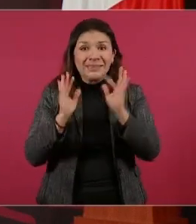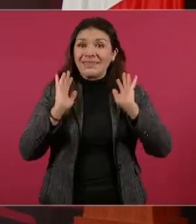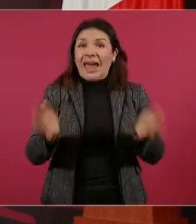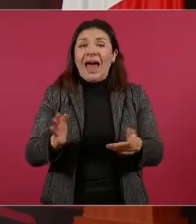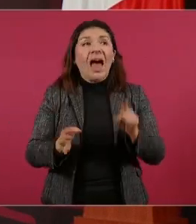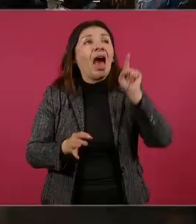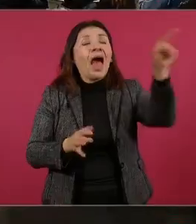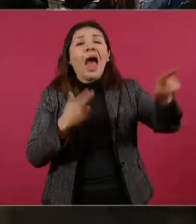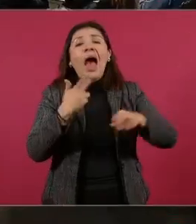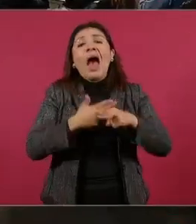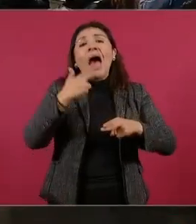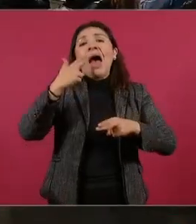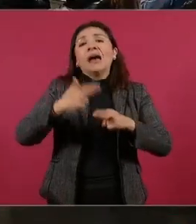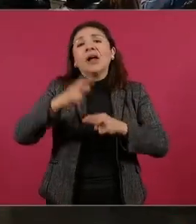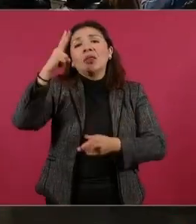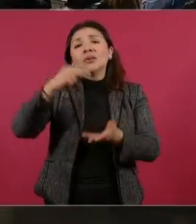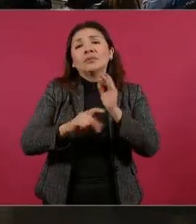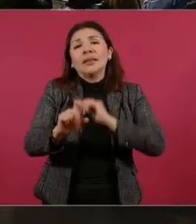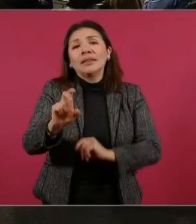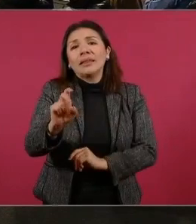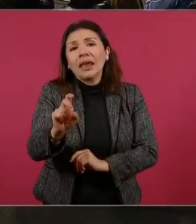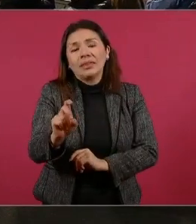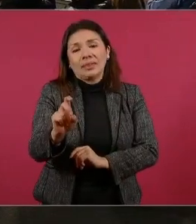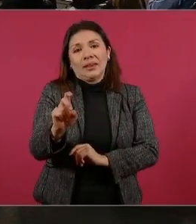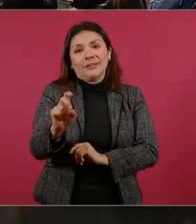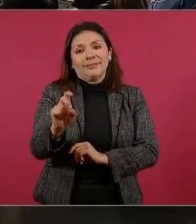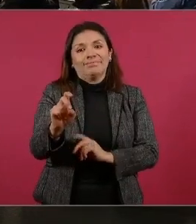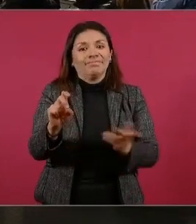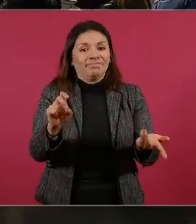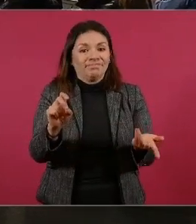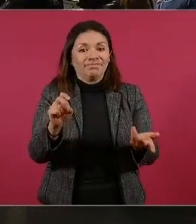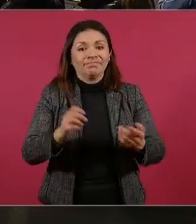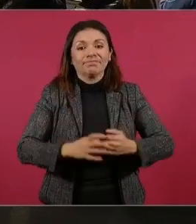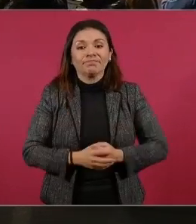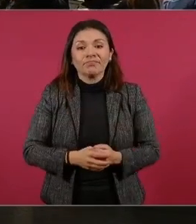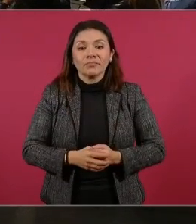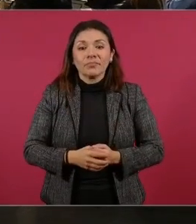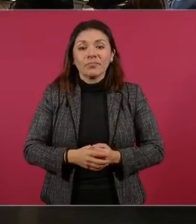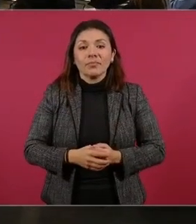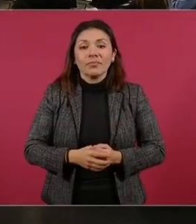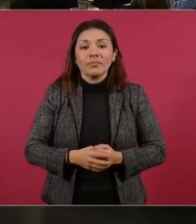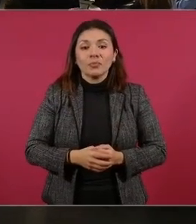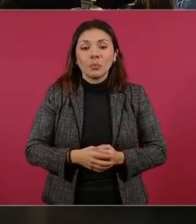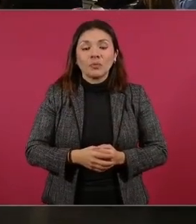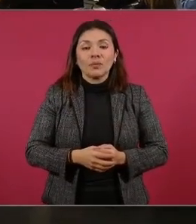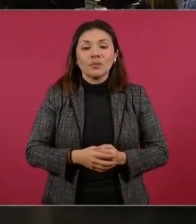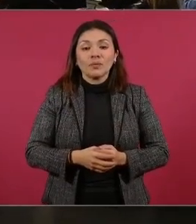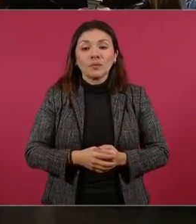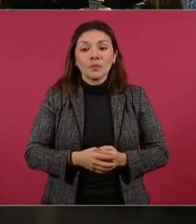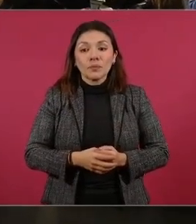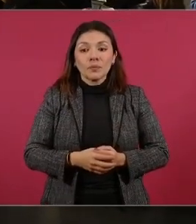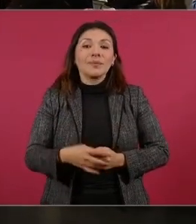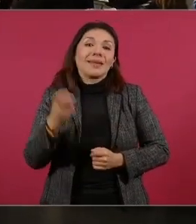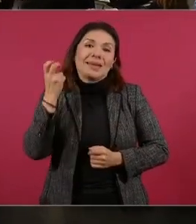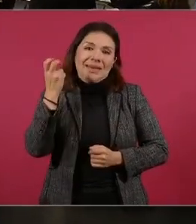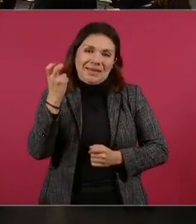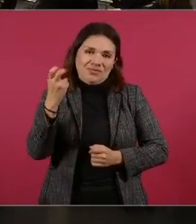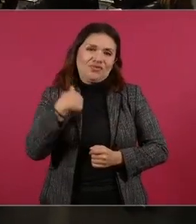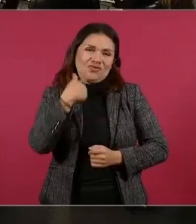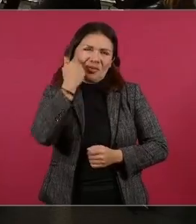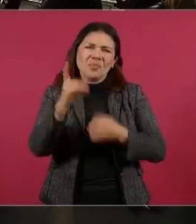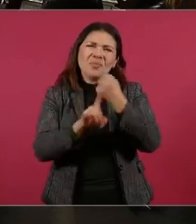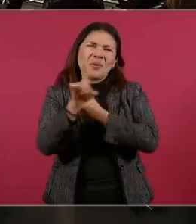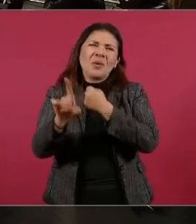2030 este Entonces esto es lo que queremos